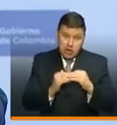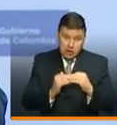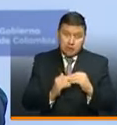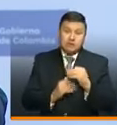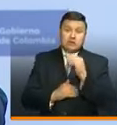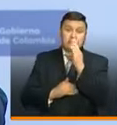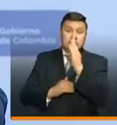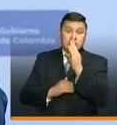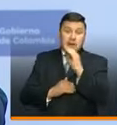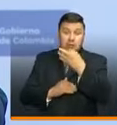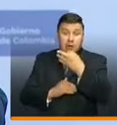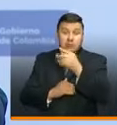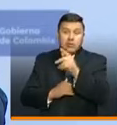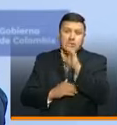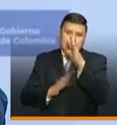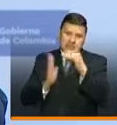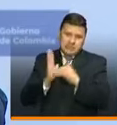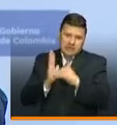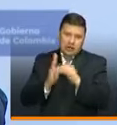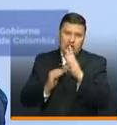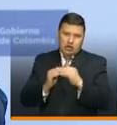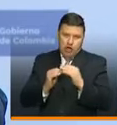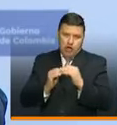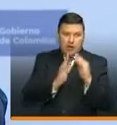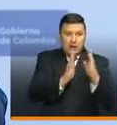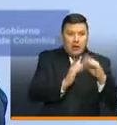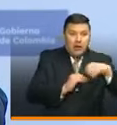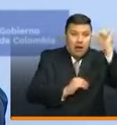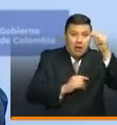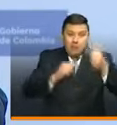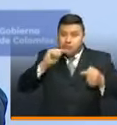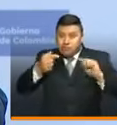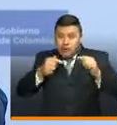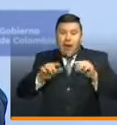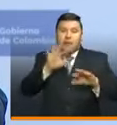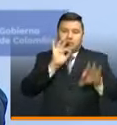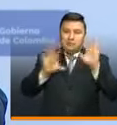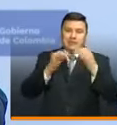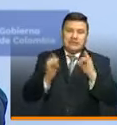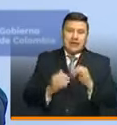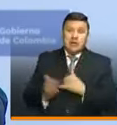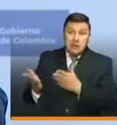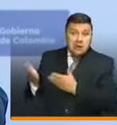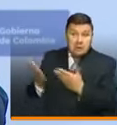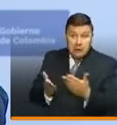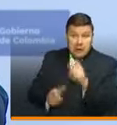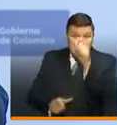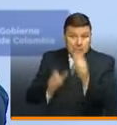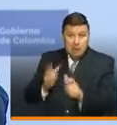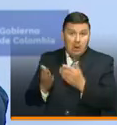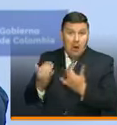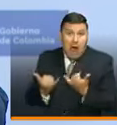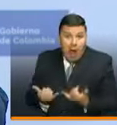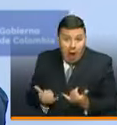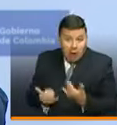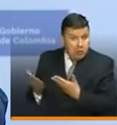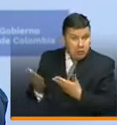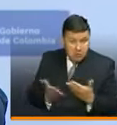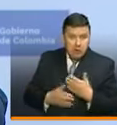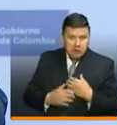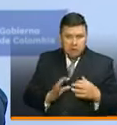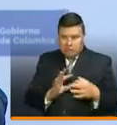tercer puesto recibirá $5,000 en cada categoría. Les damos la bienvenida a los colegas que en este momento